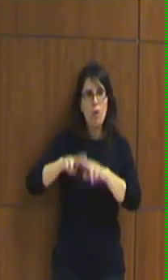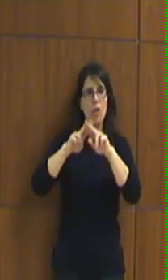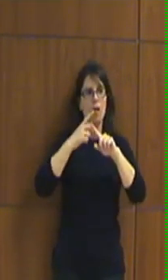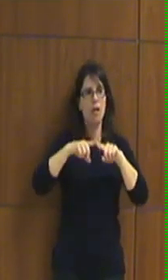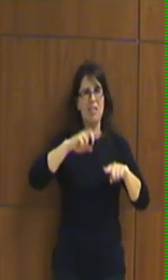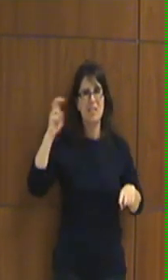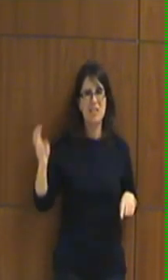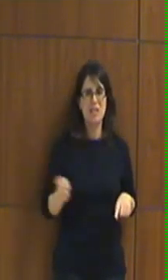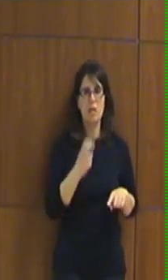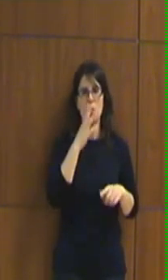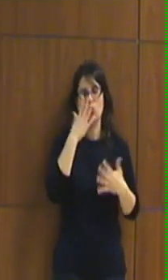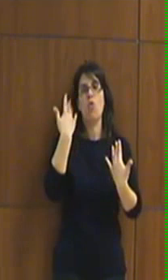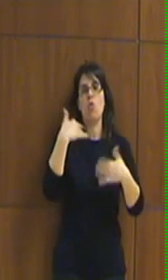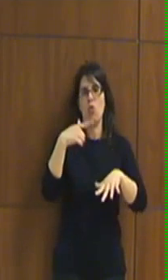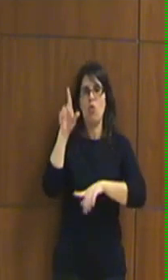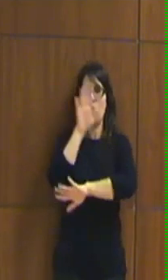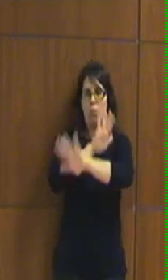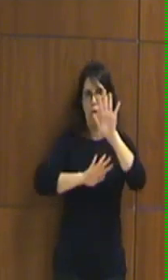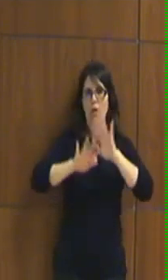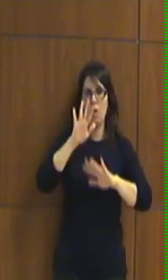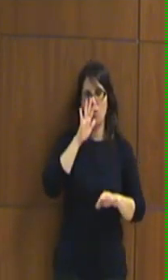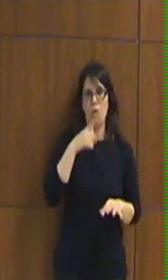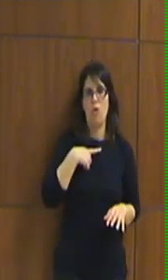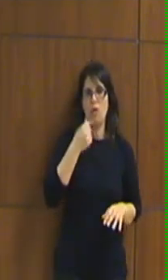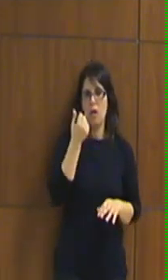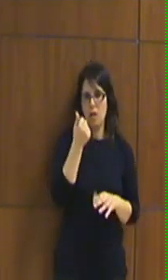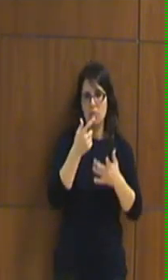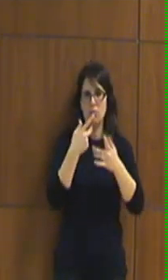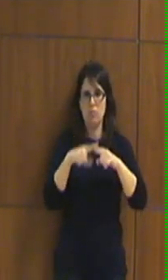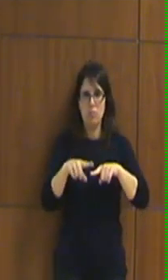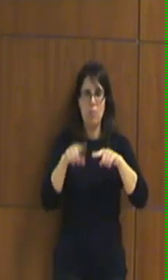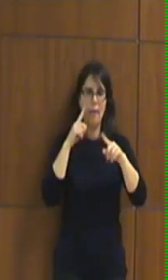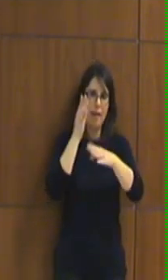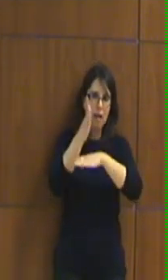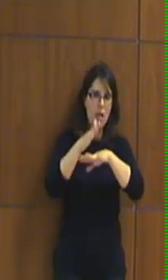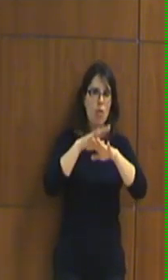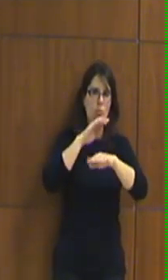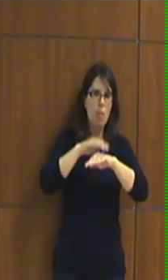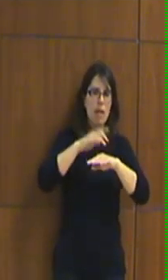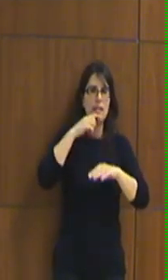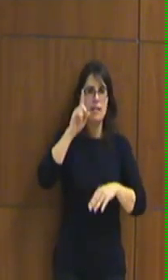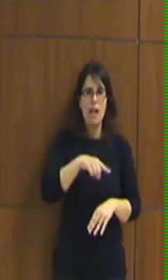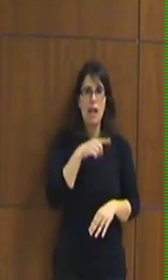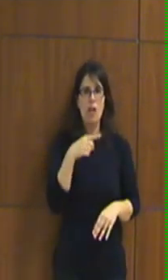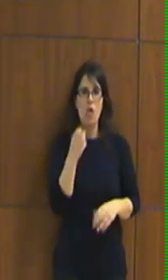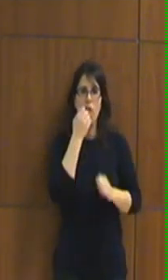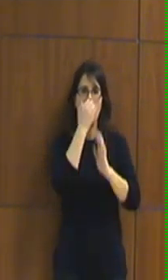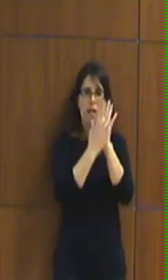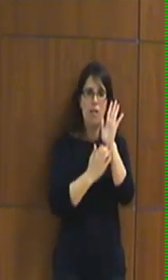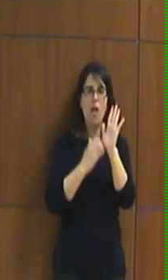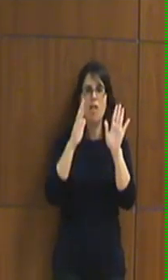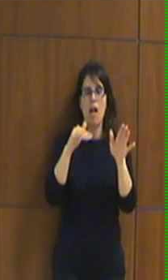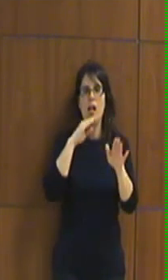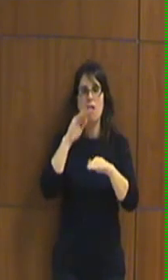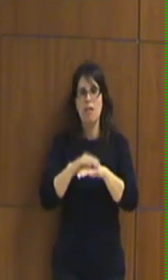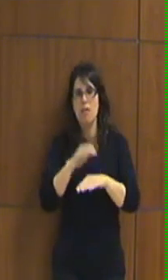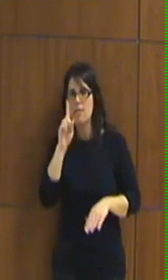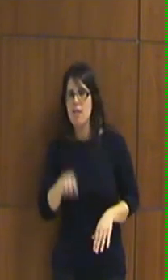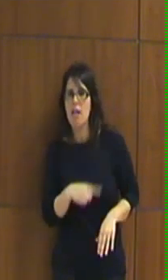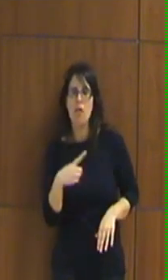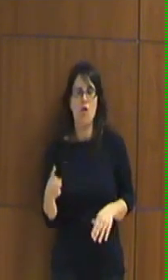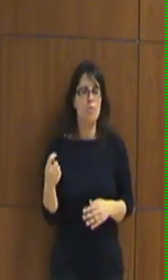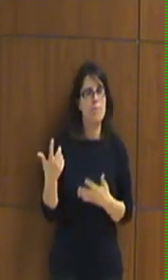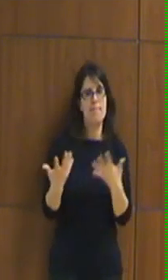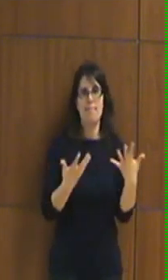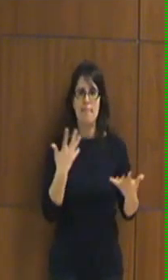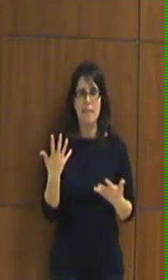Administración para ir revisando todos los contratos públicos a ver si hay un cumplimiento de ello o no, de esa declaración. Digo, no sé,